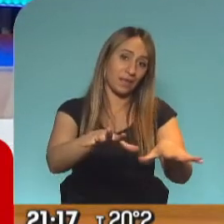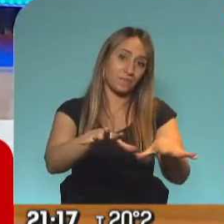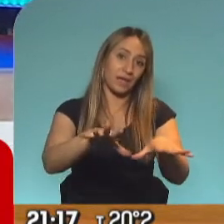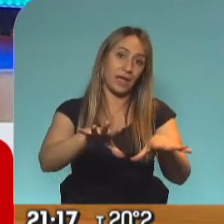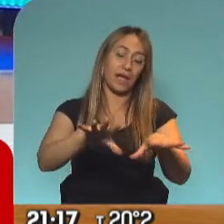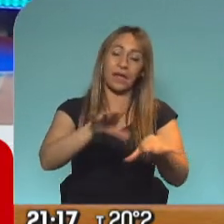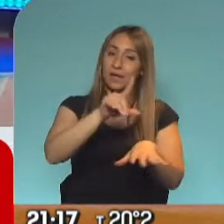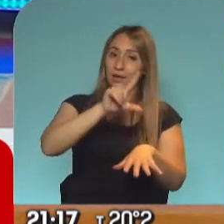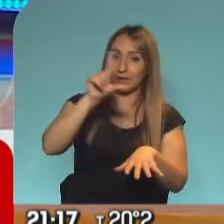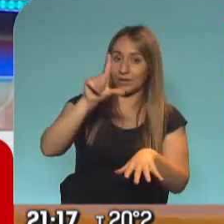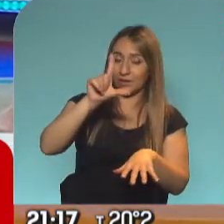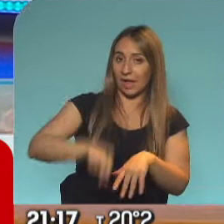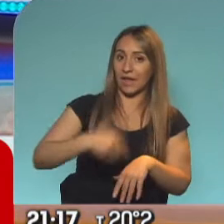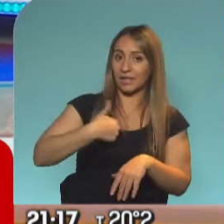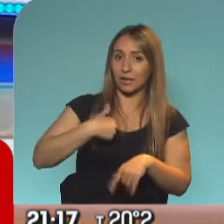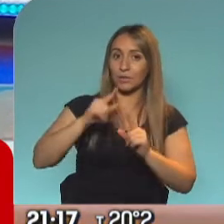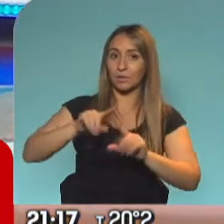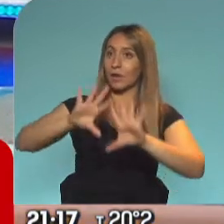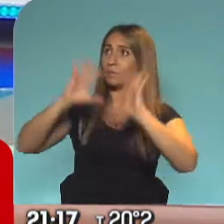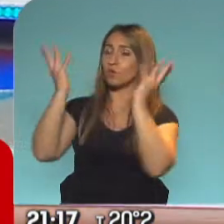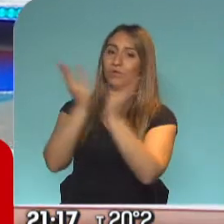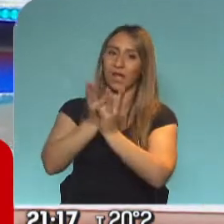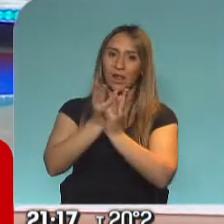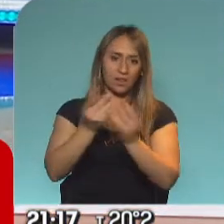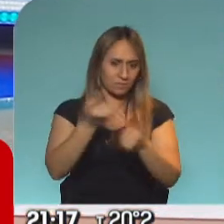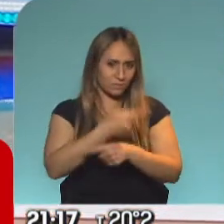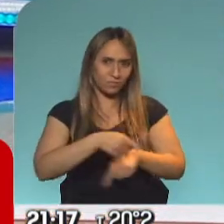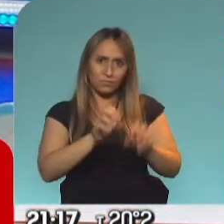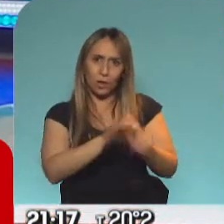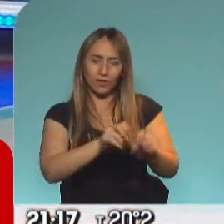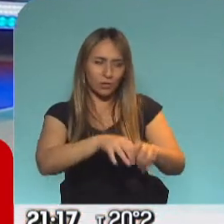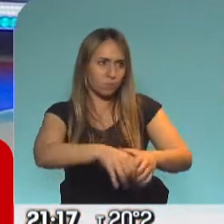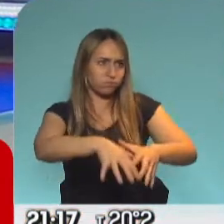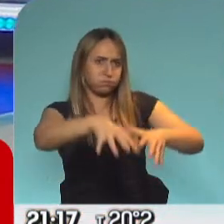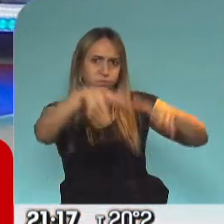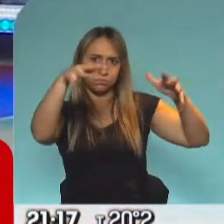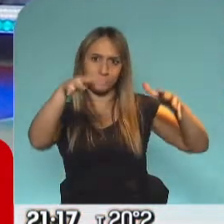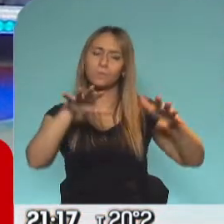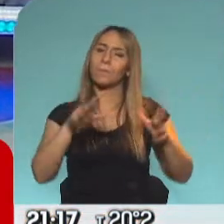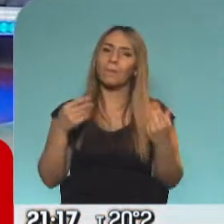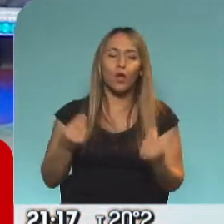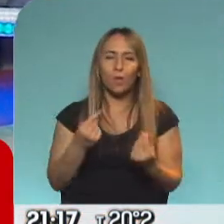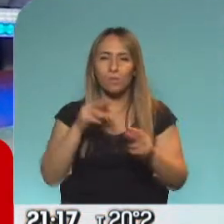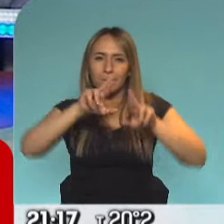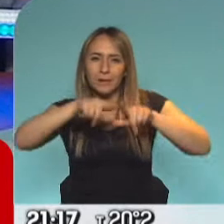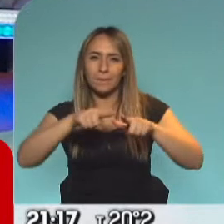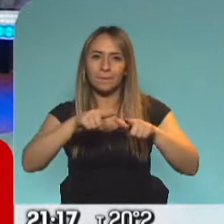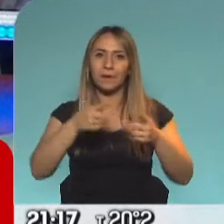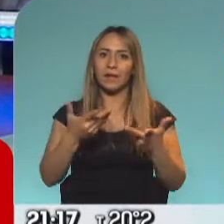de nuestro país como a nivel global han crecido exponencialmente. Bueno, ¿cómo hacer para disminuir el